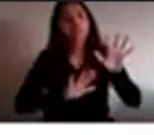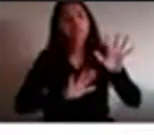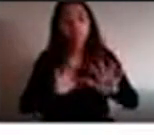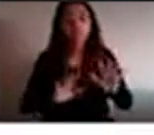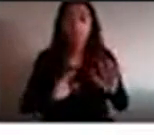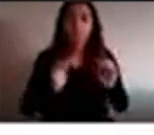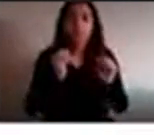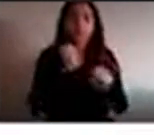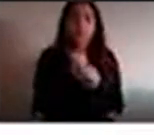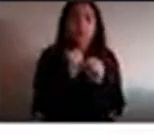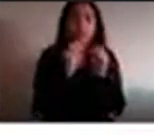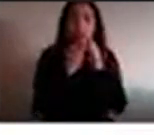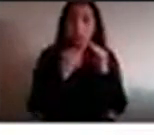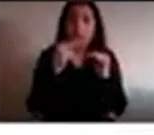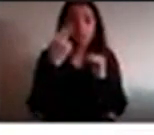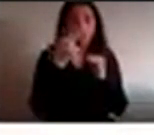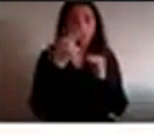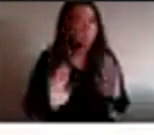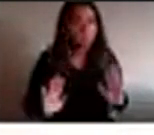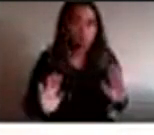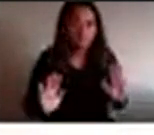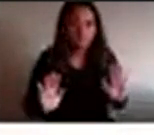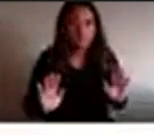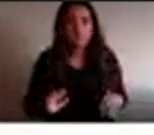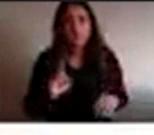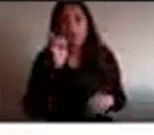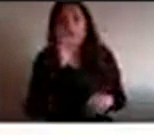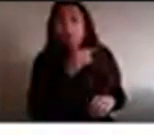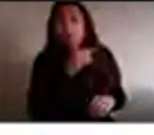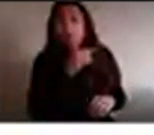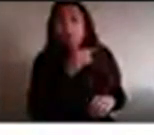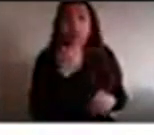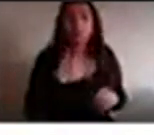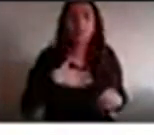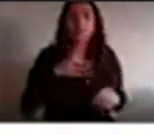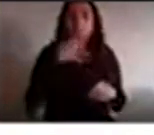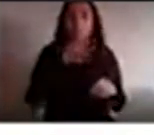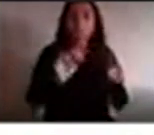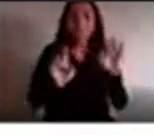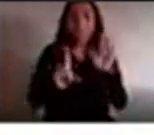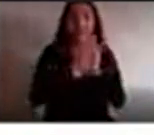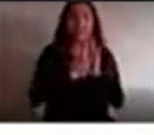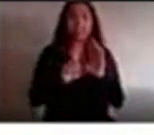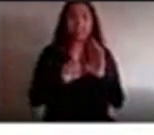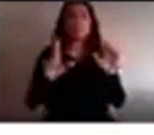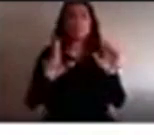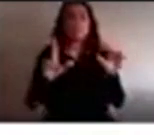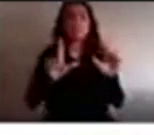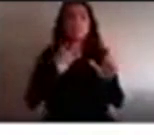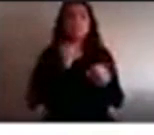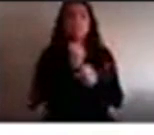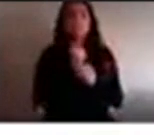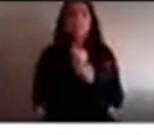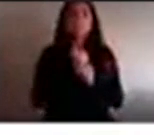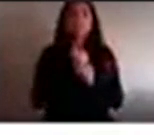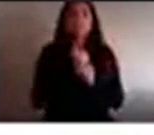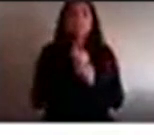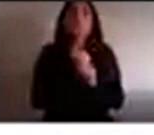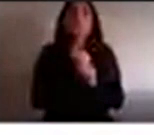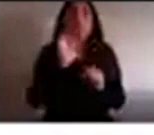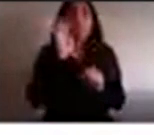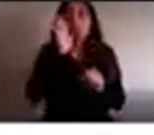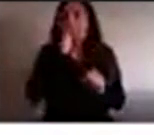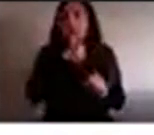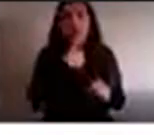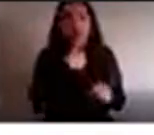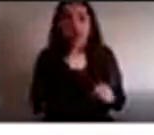último, queremos hacer hincapié en que la ley de teletrabajo no tiene ninguna distinción respecto de los trabajadores con